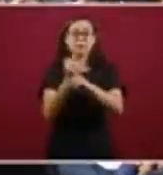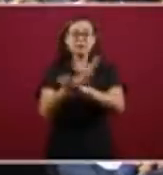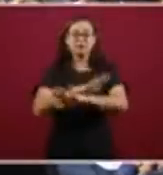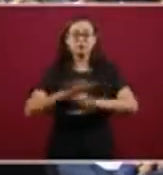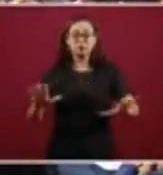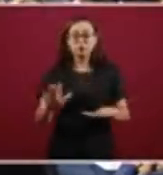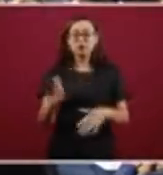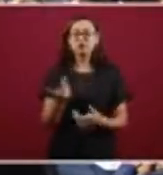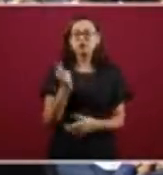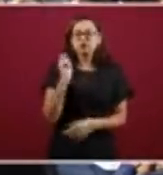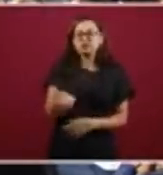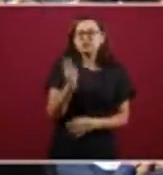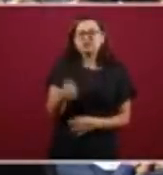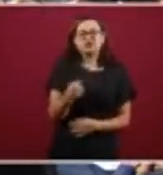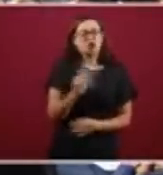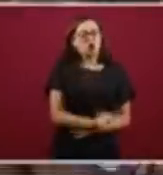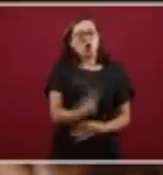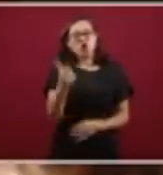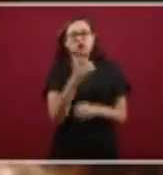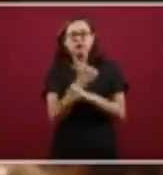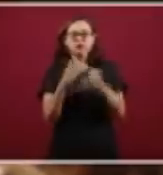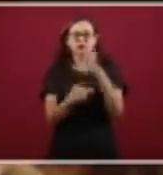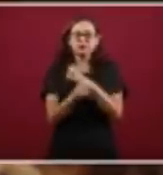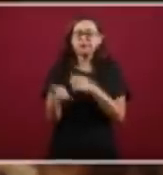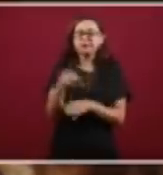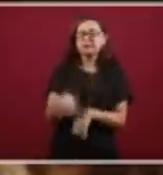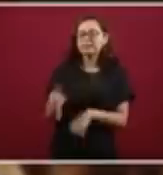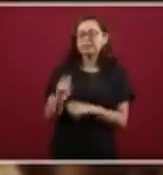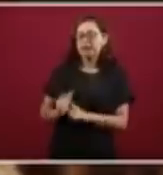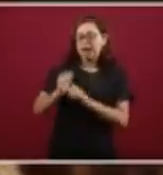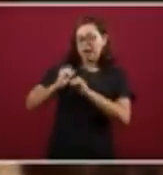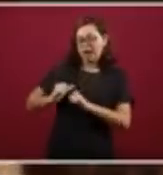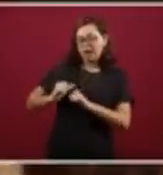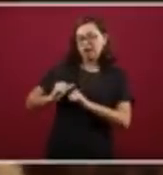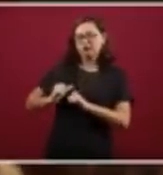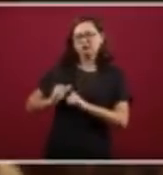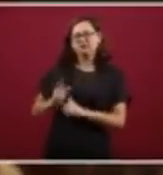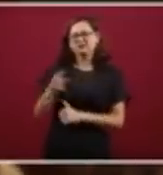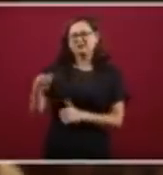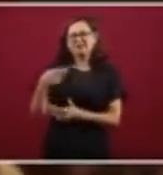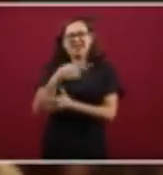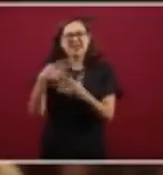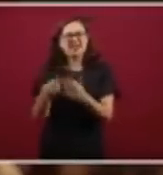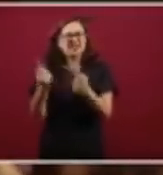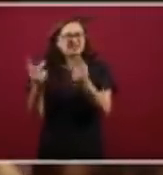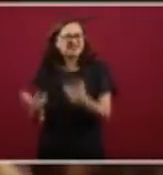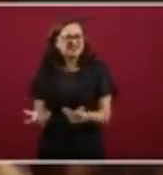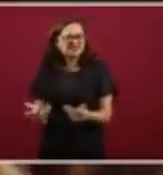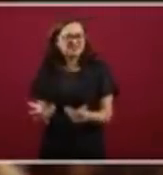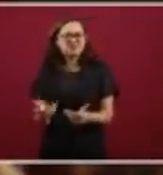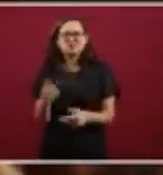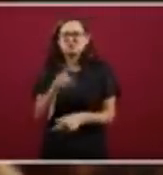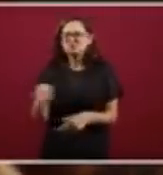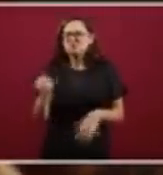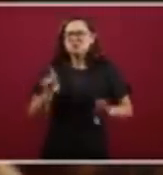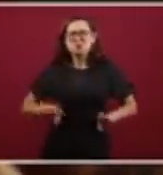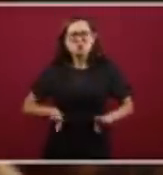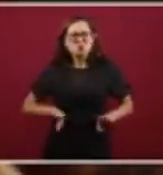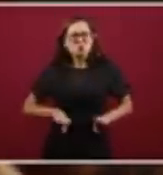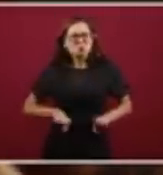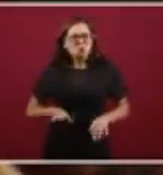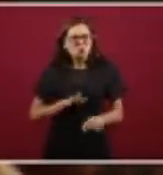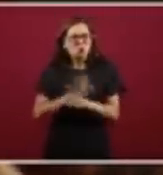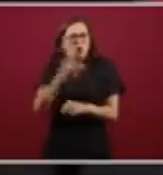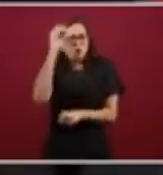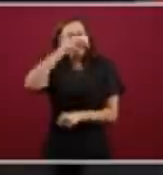situación. La otra, las autoridades, ¿qué están haciendo? ¿Cuál ha sido la postura y qué están poniendo